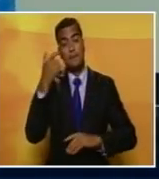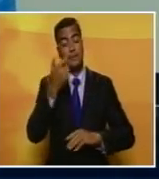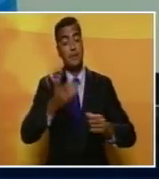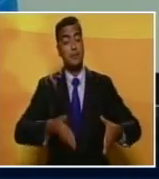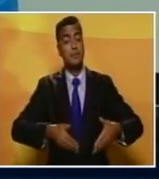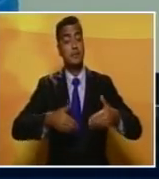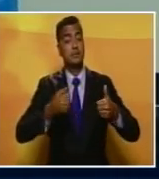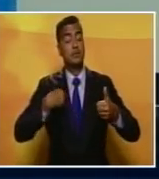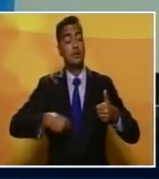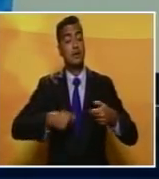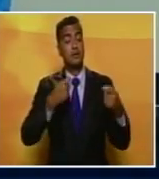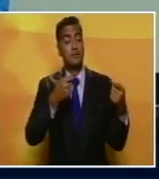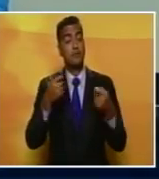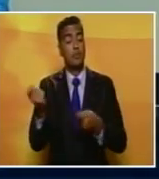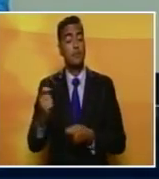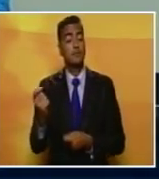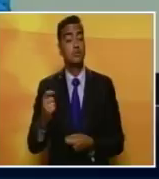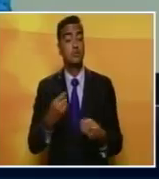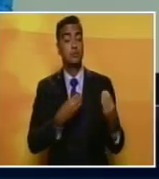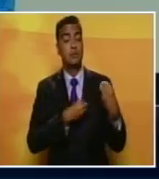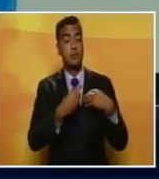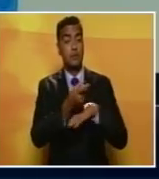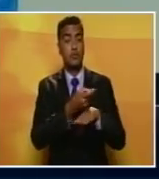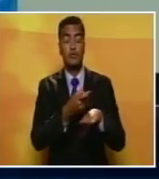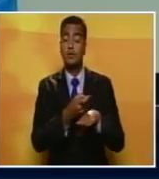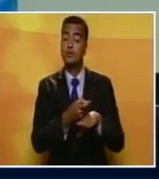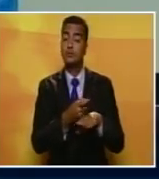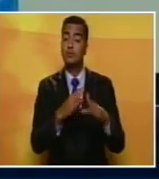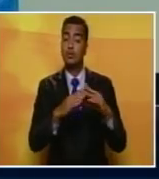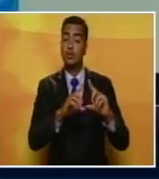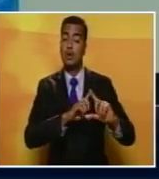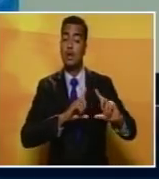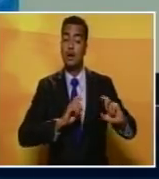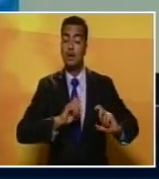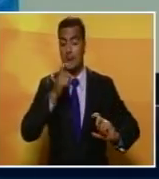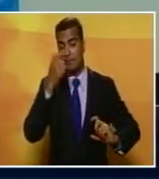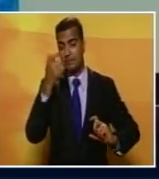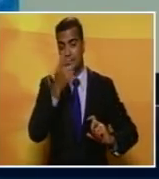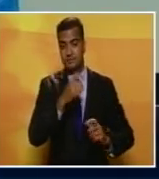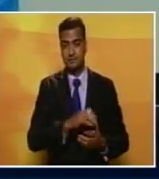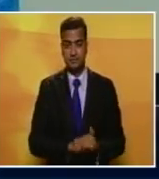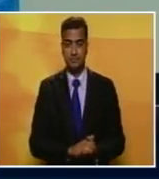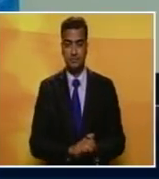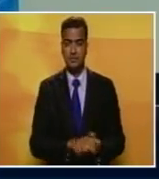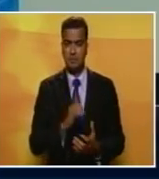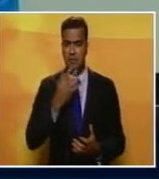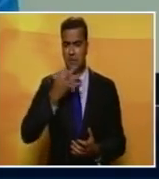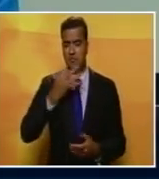venezolana va a correr por el mundo. El presidente Maduro informó que a partir de este martes,